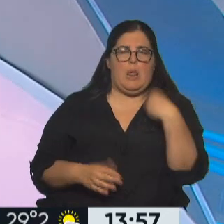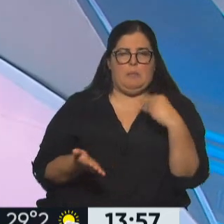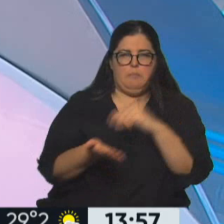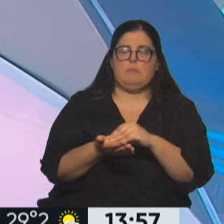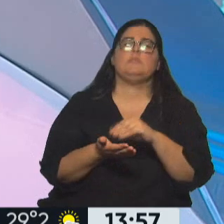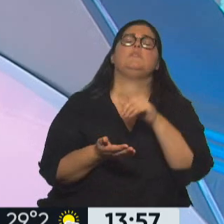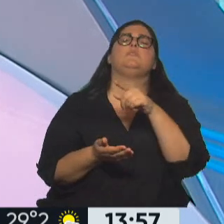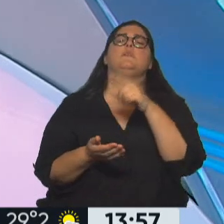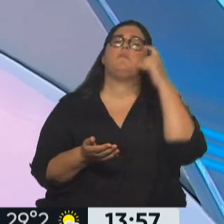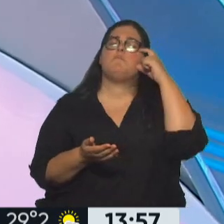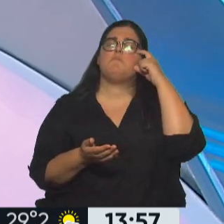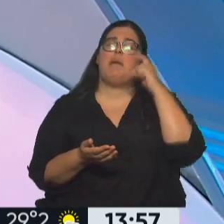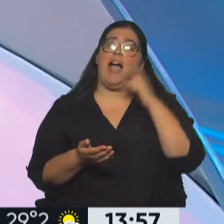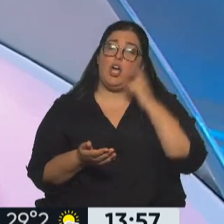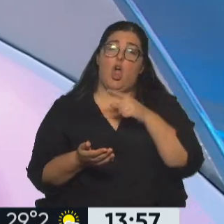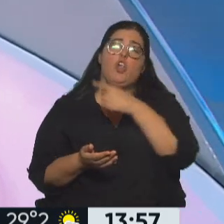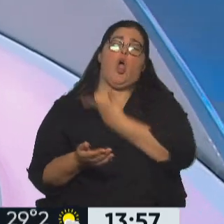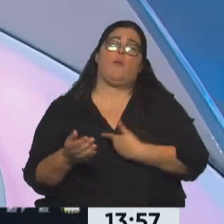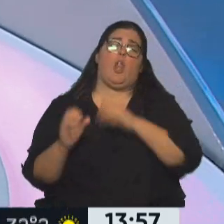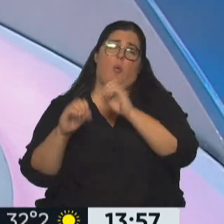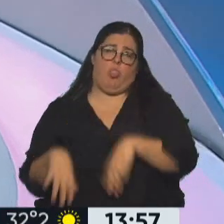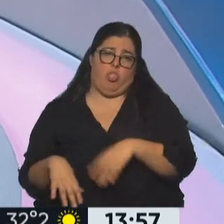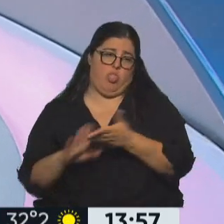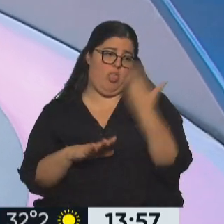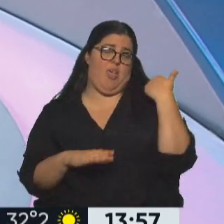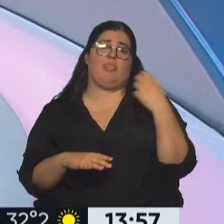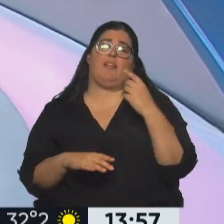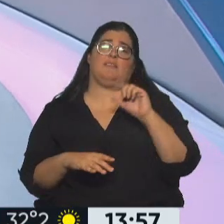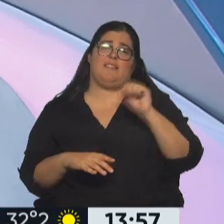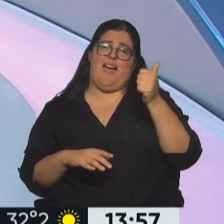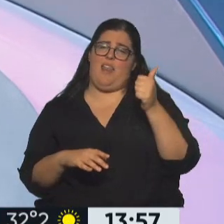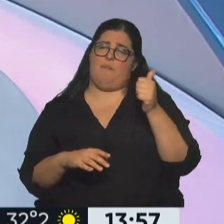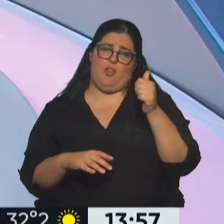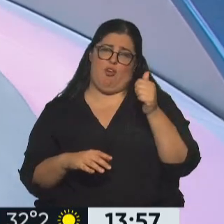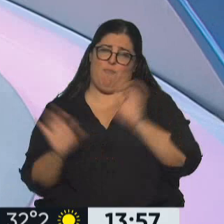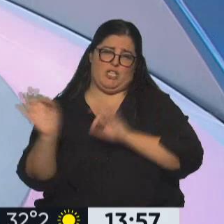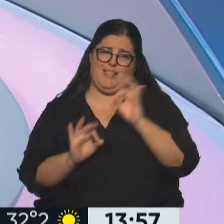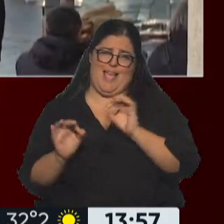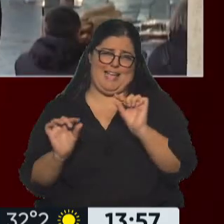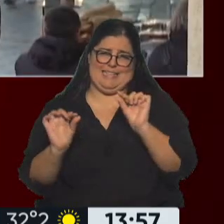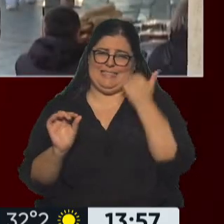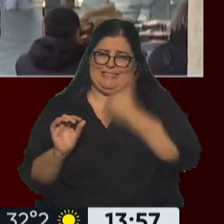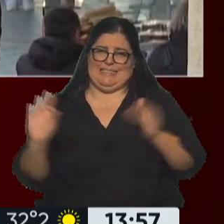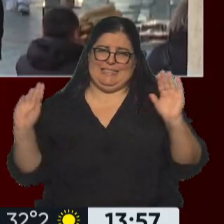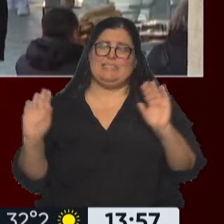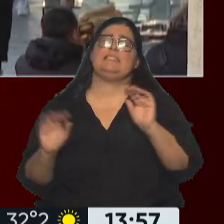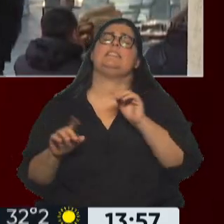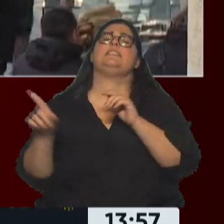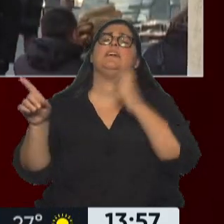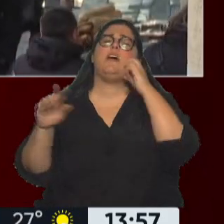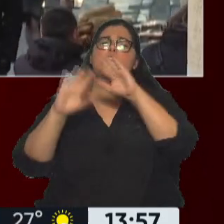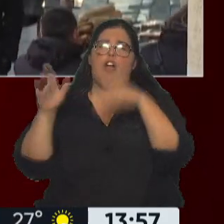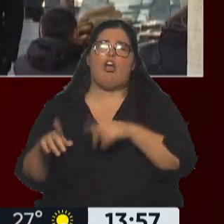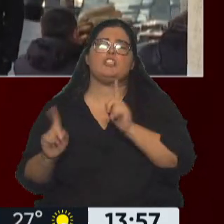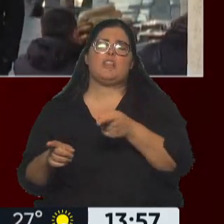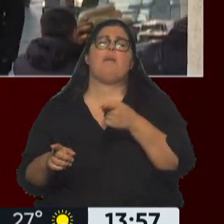tiene un gobierno más debilitado, Sí. Claro. ganó por muy poco margen, en el Congreso tiene una situación complicada, la Francia insumisa y los movimientos